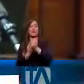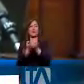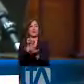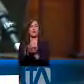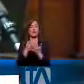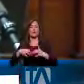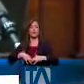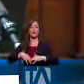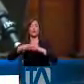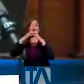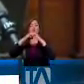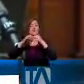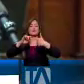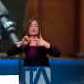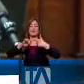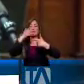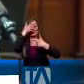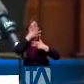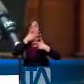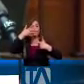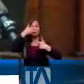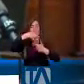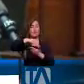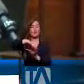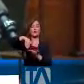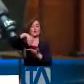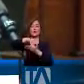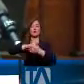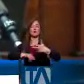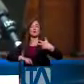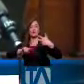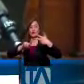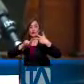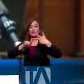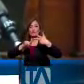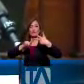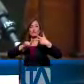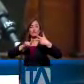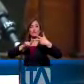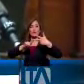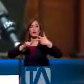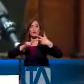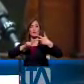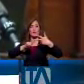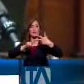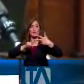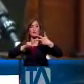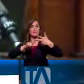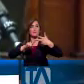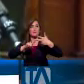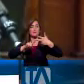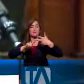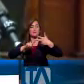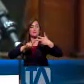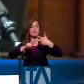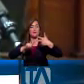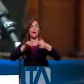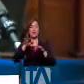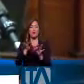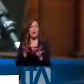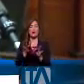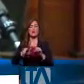reactivación económica de Esmeraldas y Manabí. El tercero, que responde al sueño de los